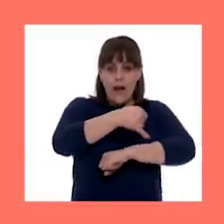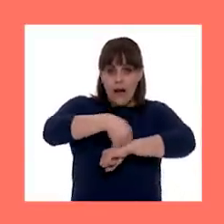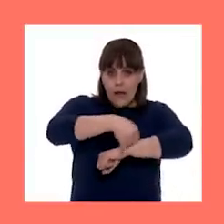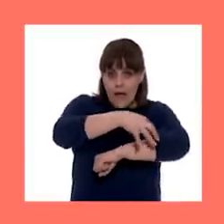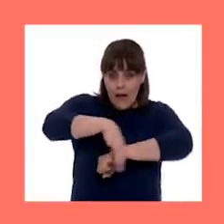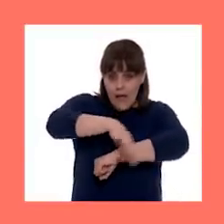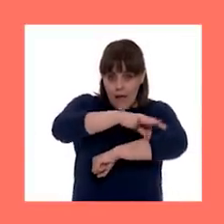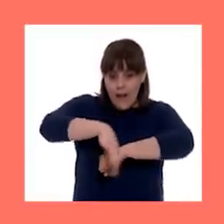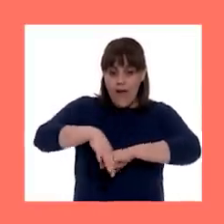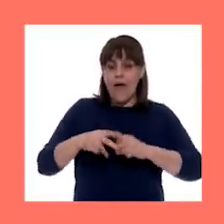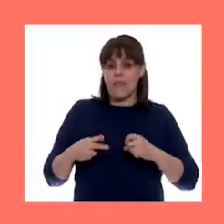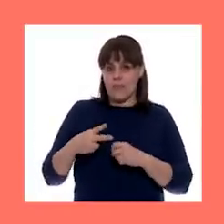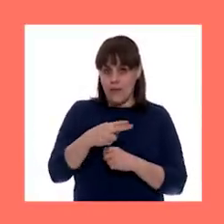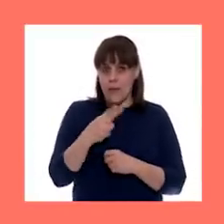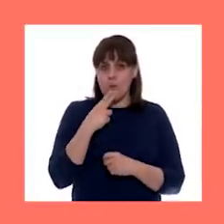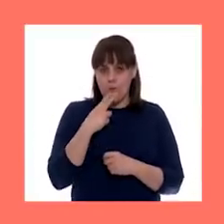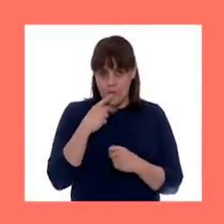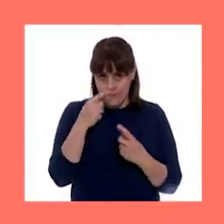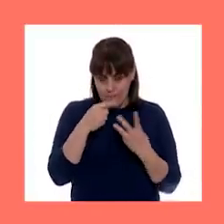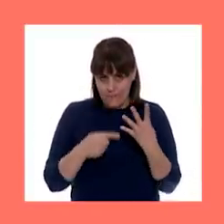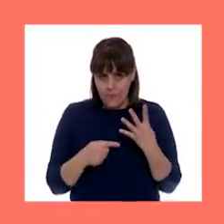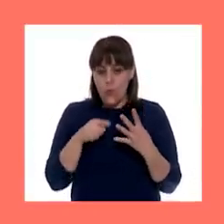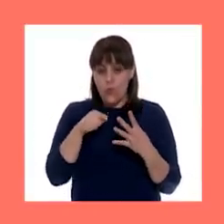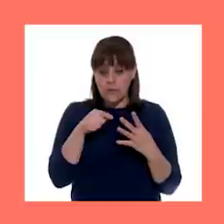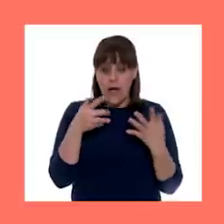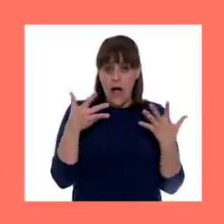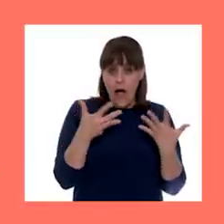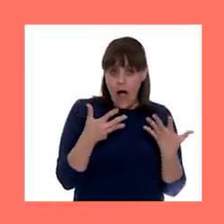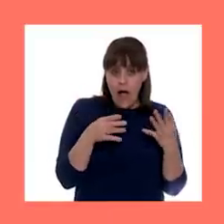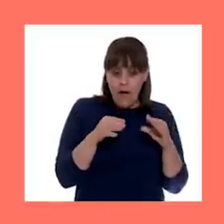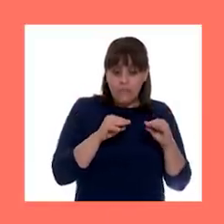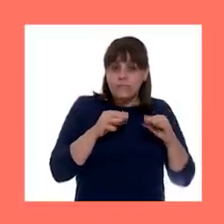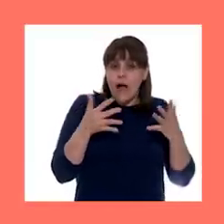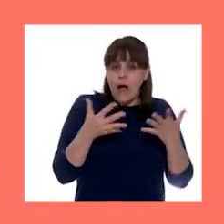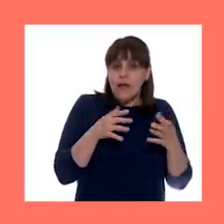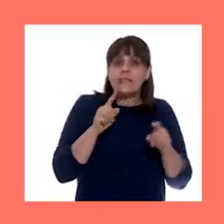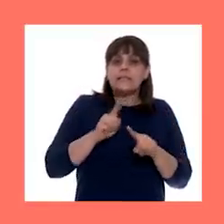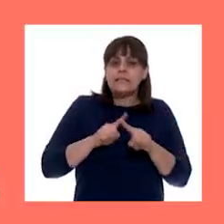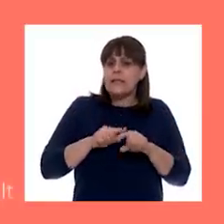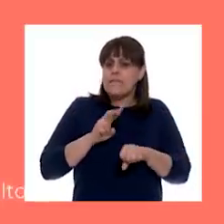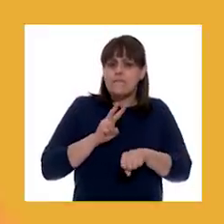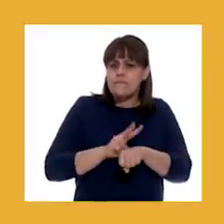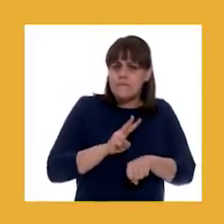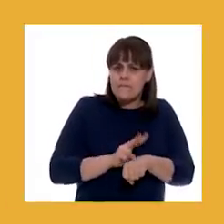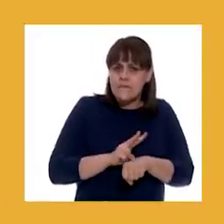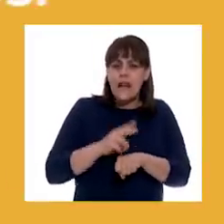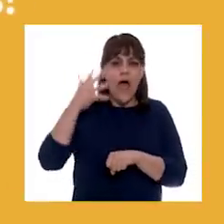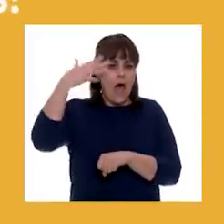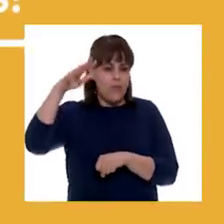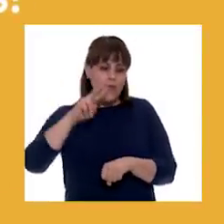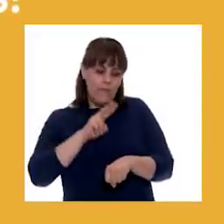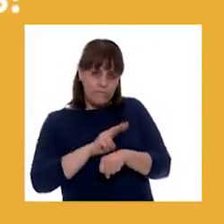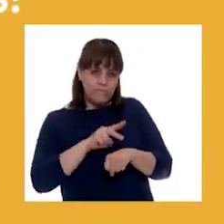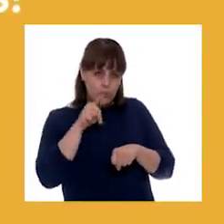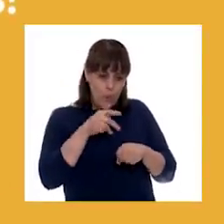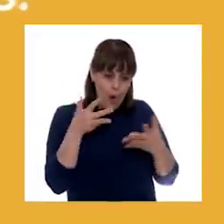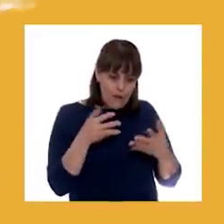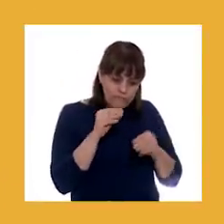y tijeras. Recuerda que la manipulación de estas debe estar supervisada por un adulto.